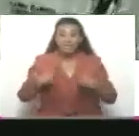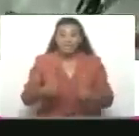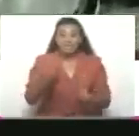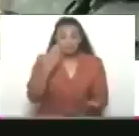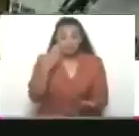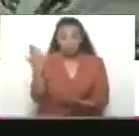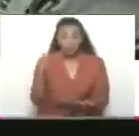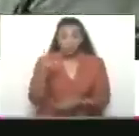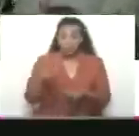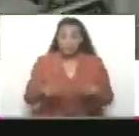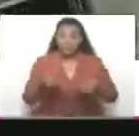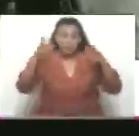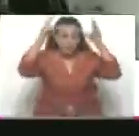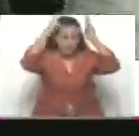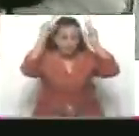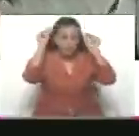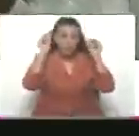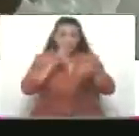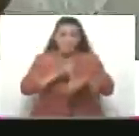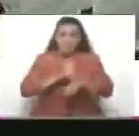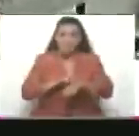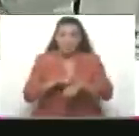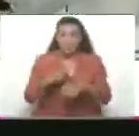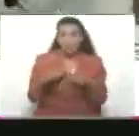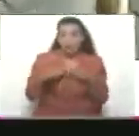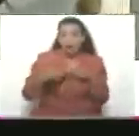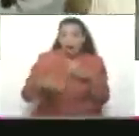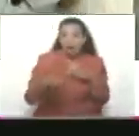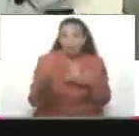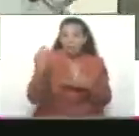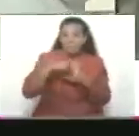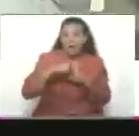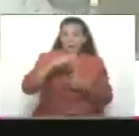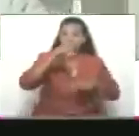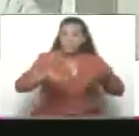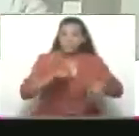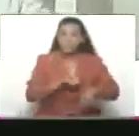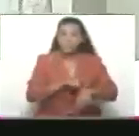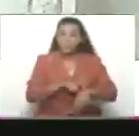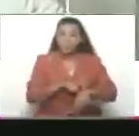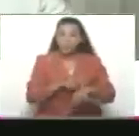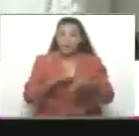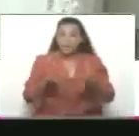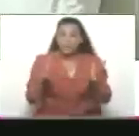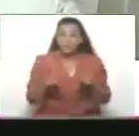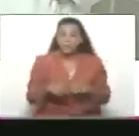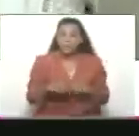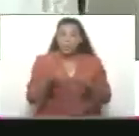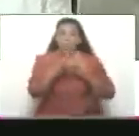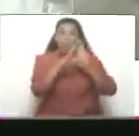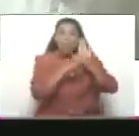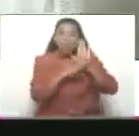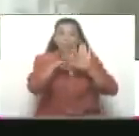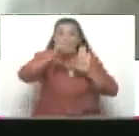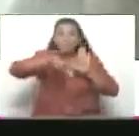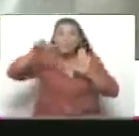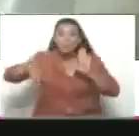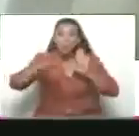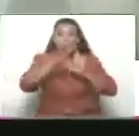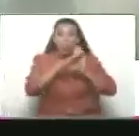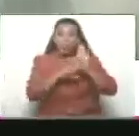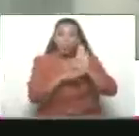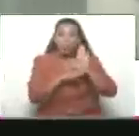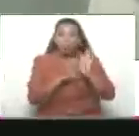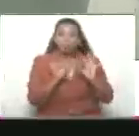y como decía mi capitán nosotros vamos a tener de ahora en adelante en este momento vamos a aperturar concursos concursos para